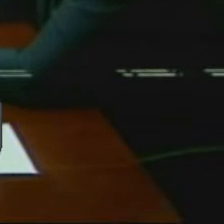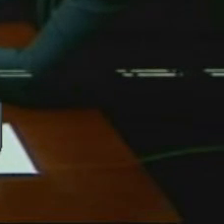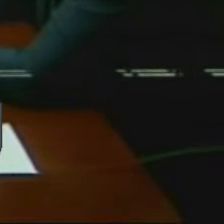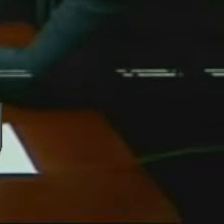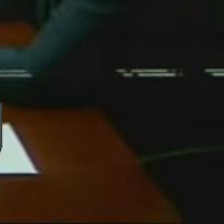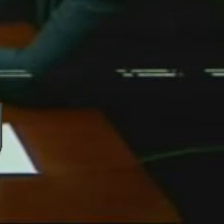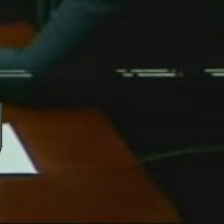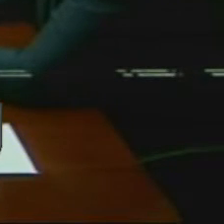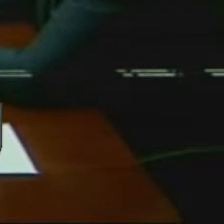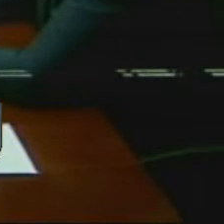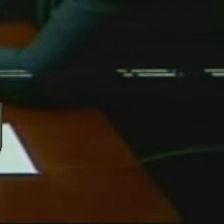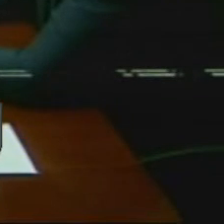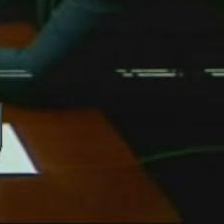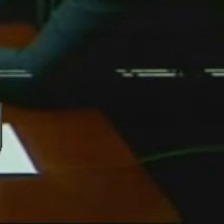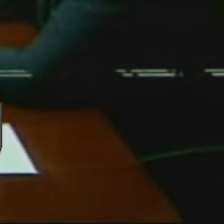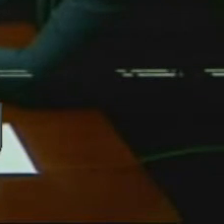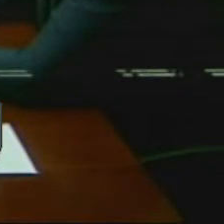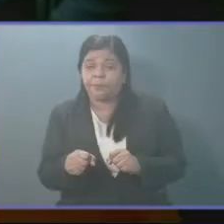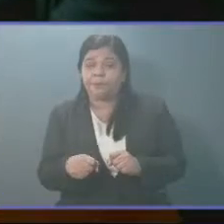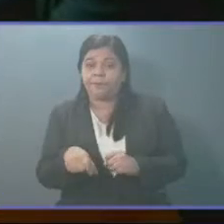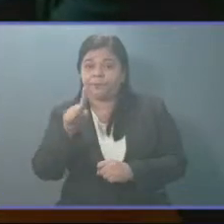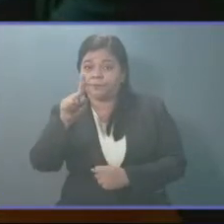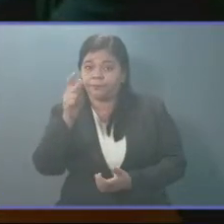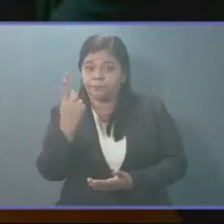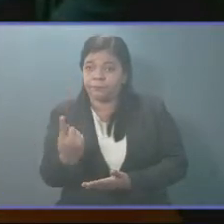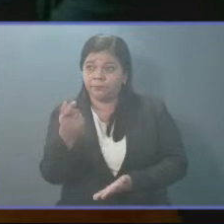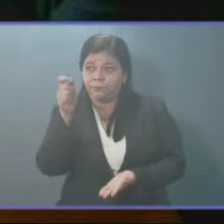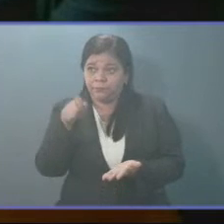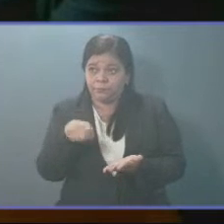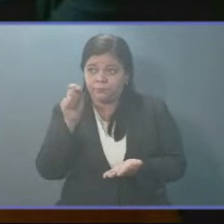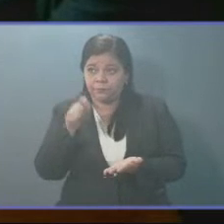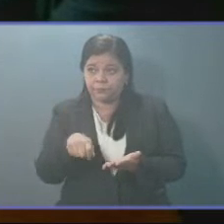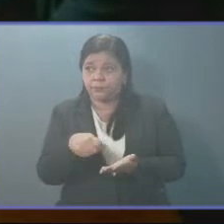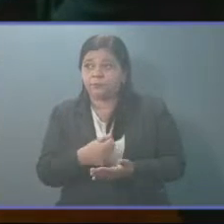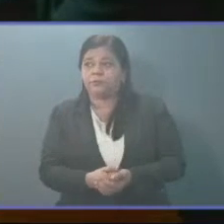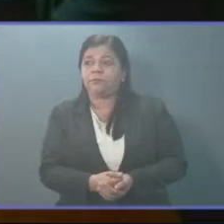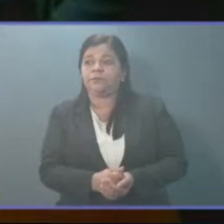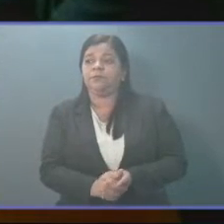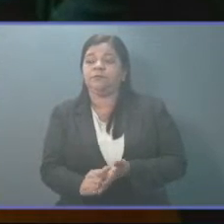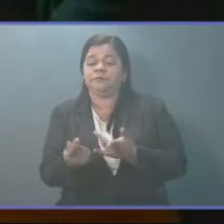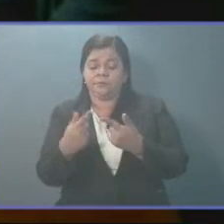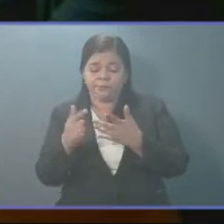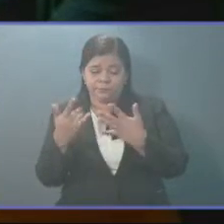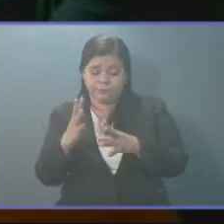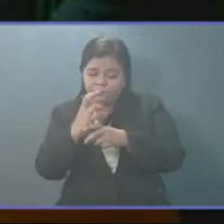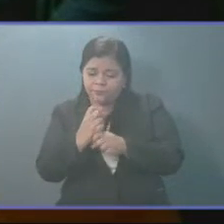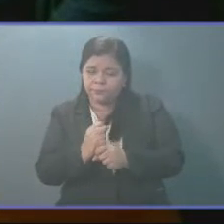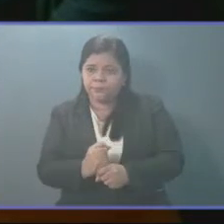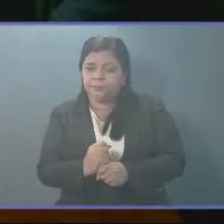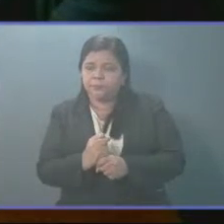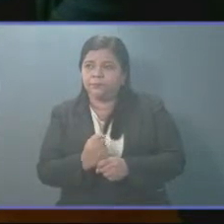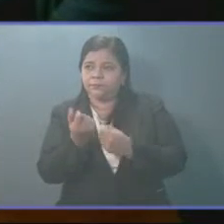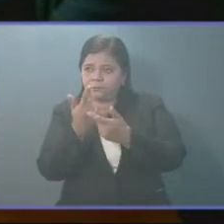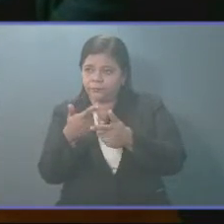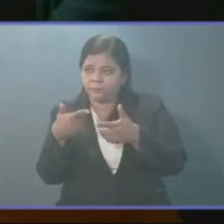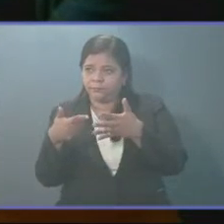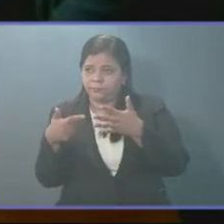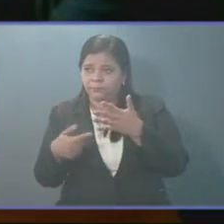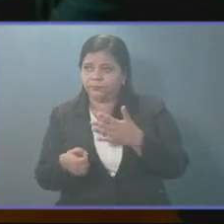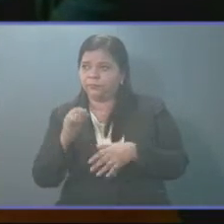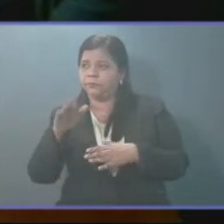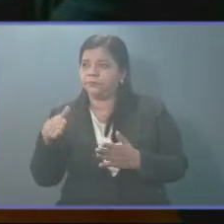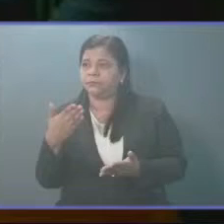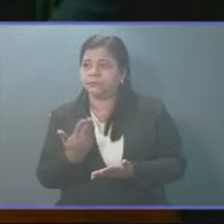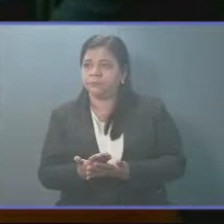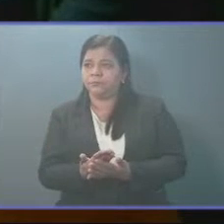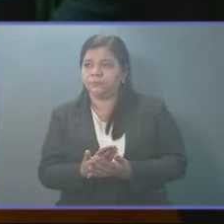debe del juez ser imparcial y al mismo tiempo el garante de la legalidad de las